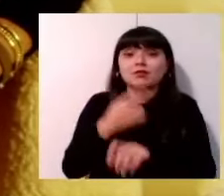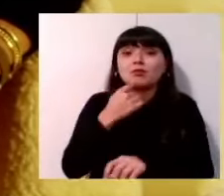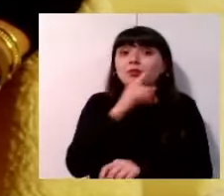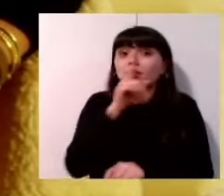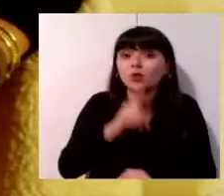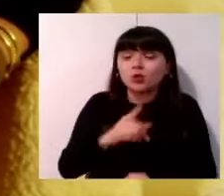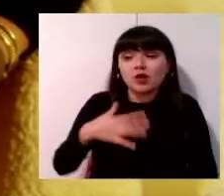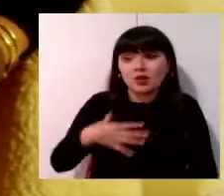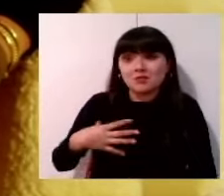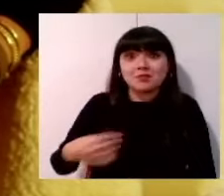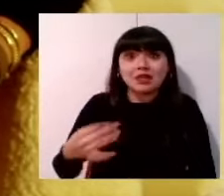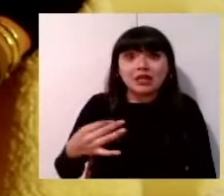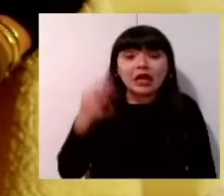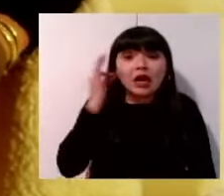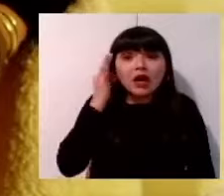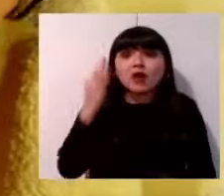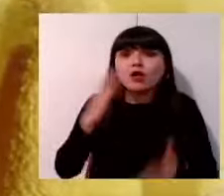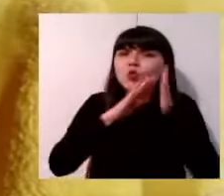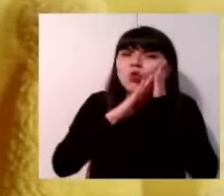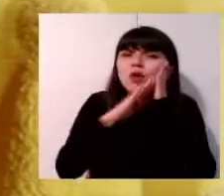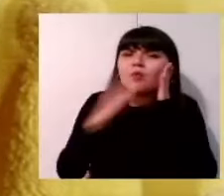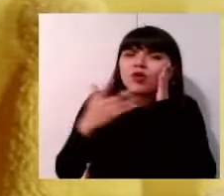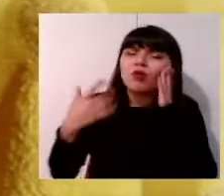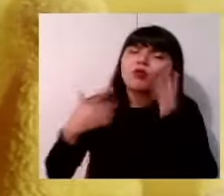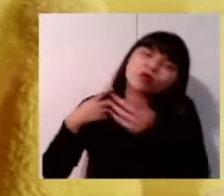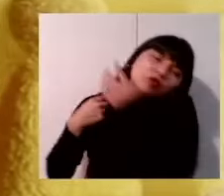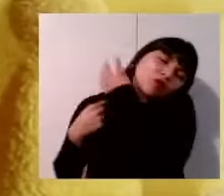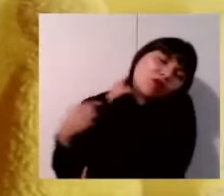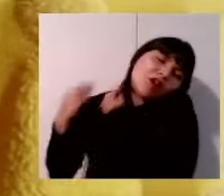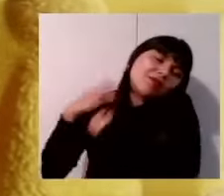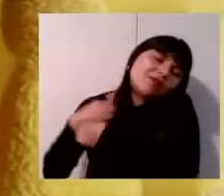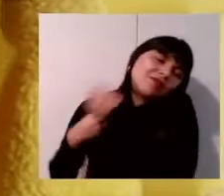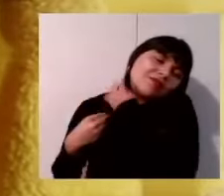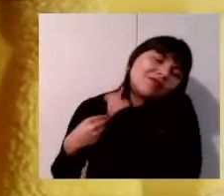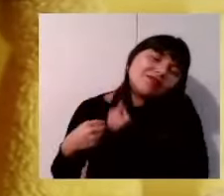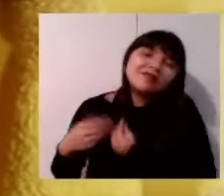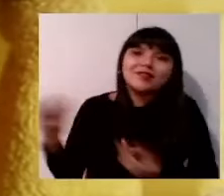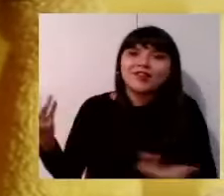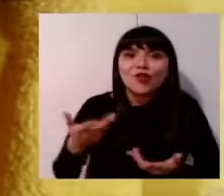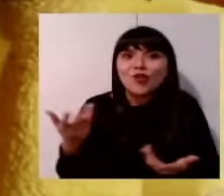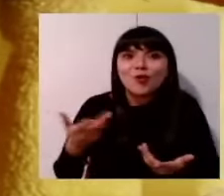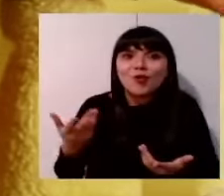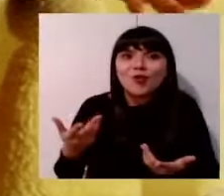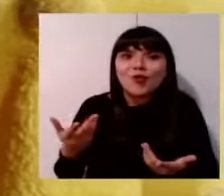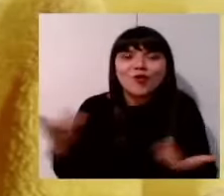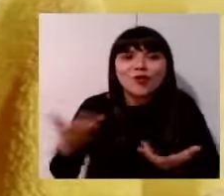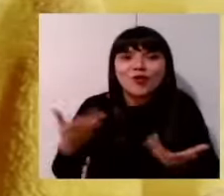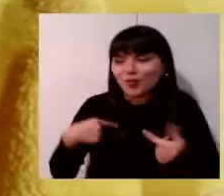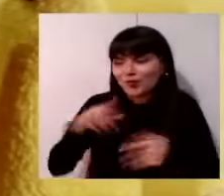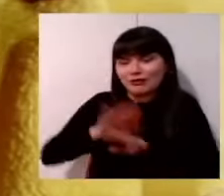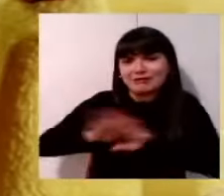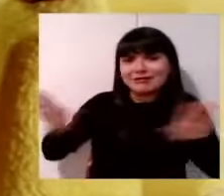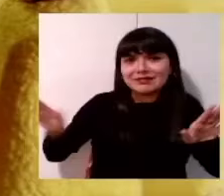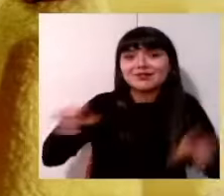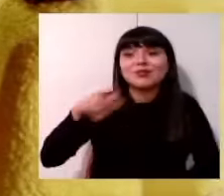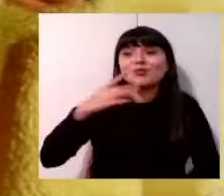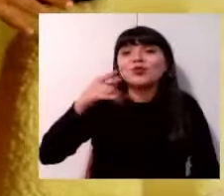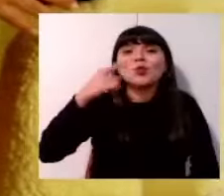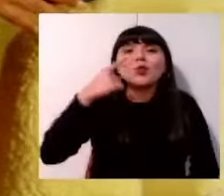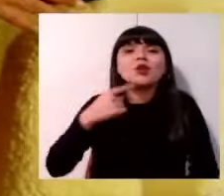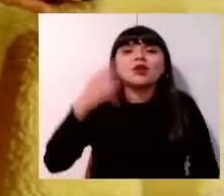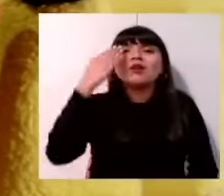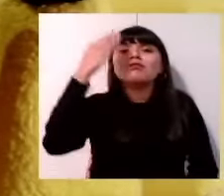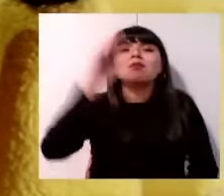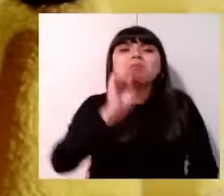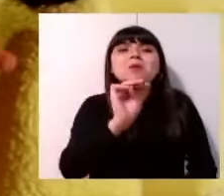dormida tocándome el pelo. ¿Está bien ese hábito o cómo saco ese hábito? Porque efectivamente, si ese día la mamá tiene que salir o no puede